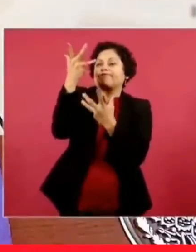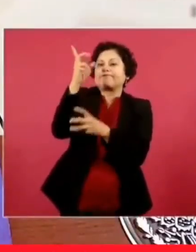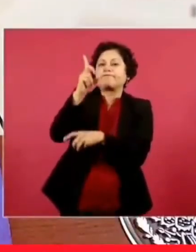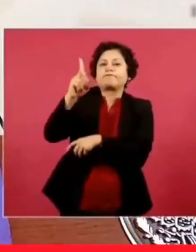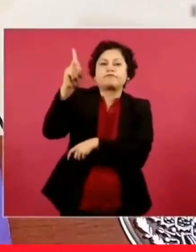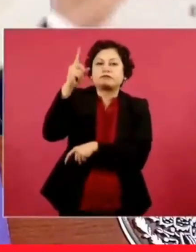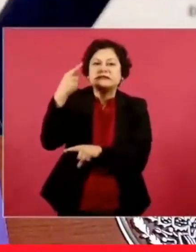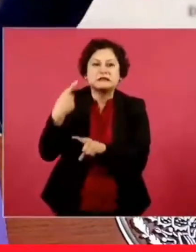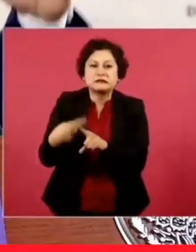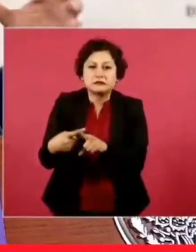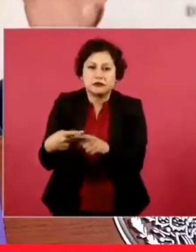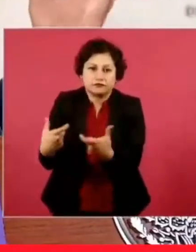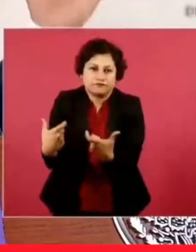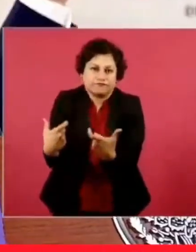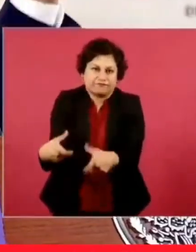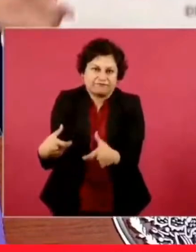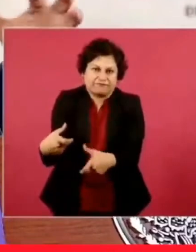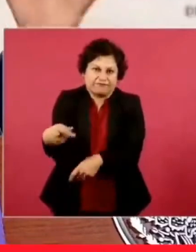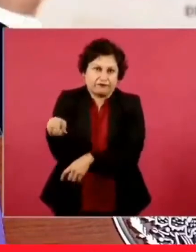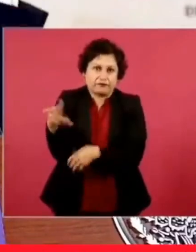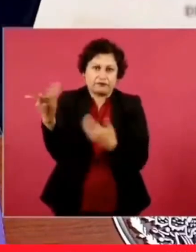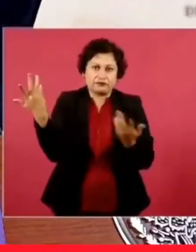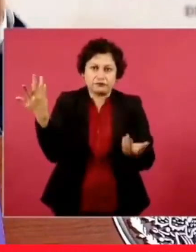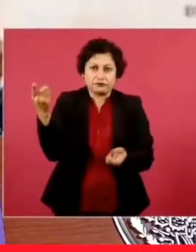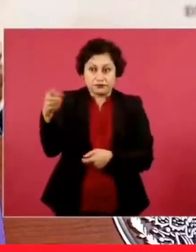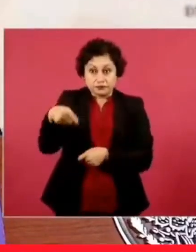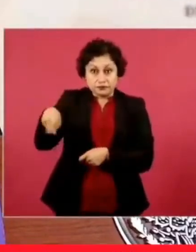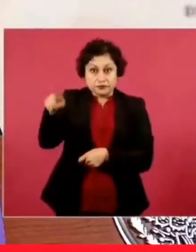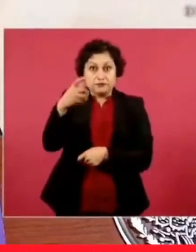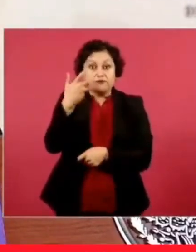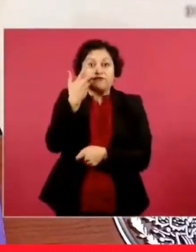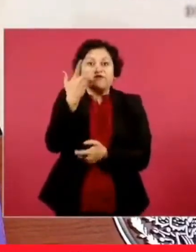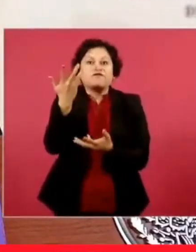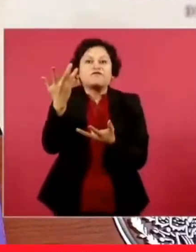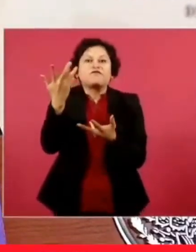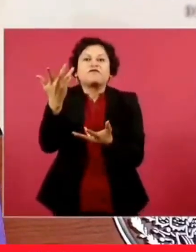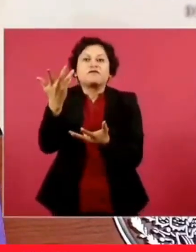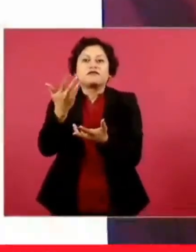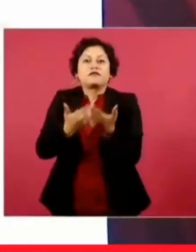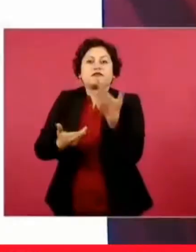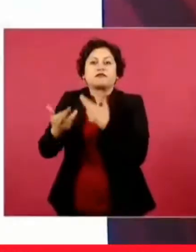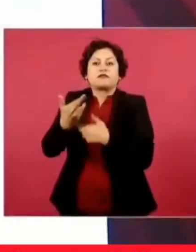Y lo que quieren es regresar a seguir saqueando.